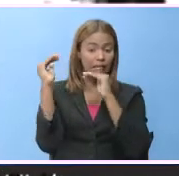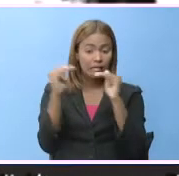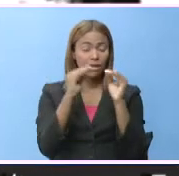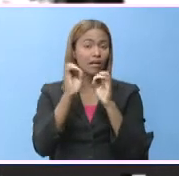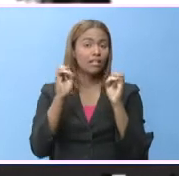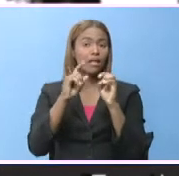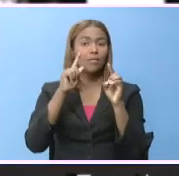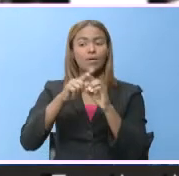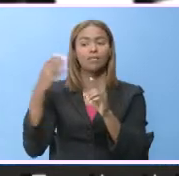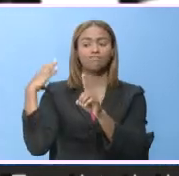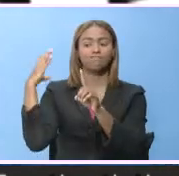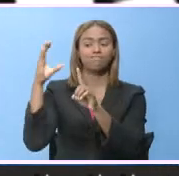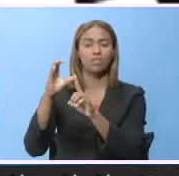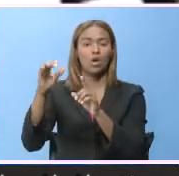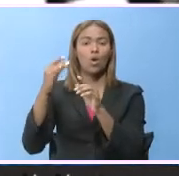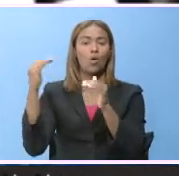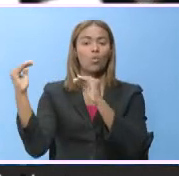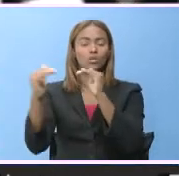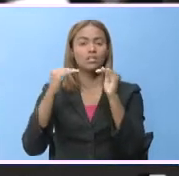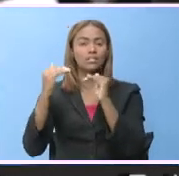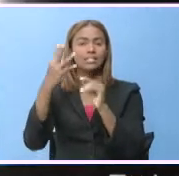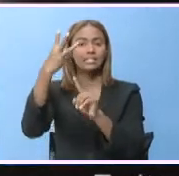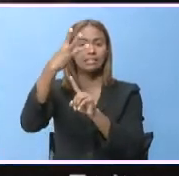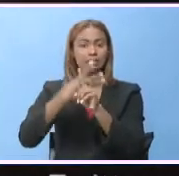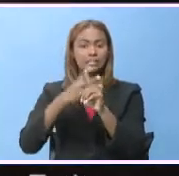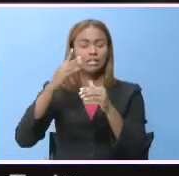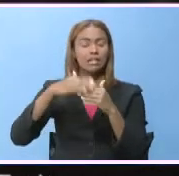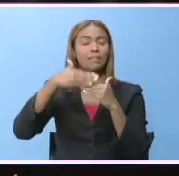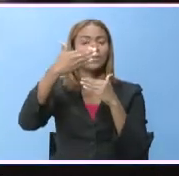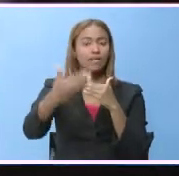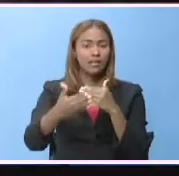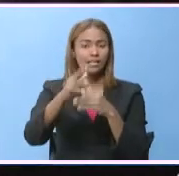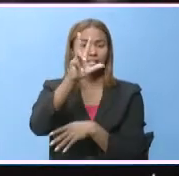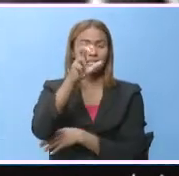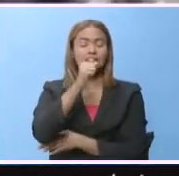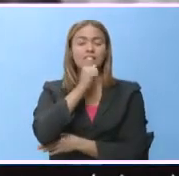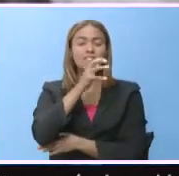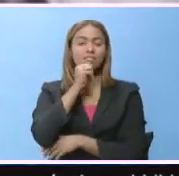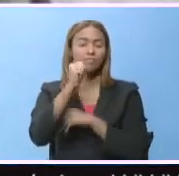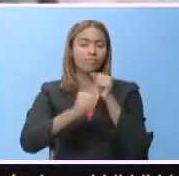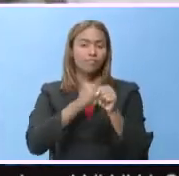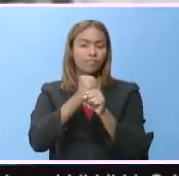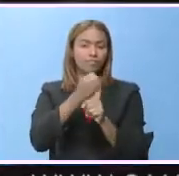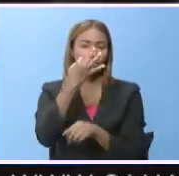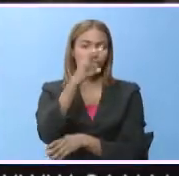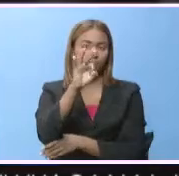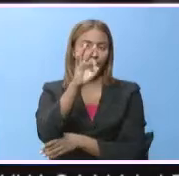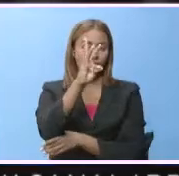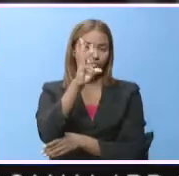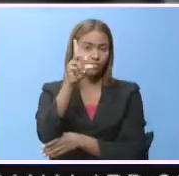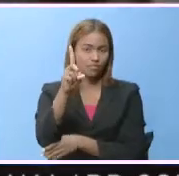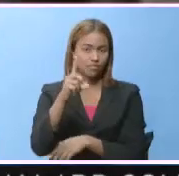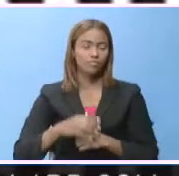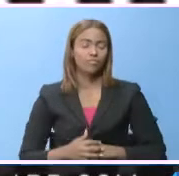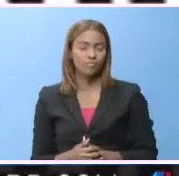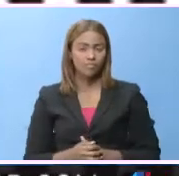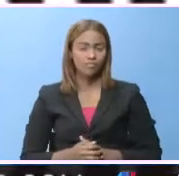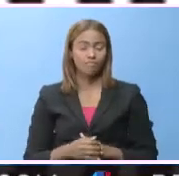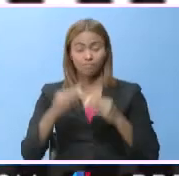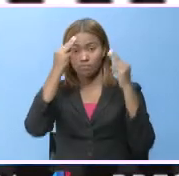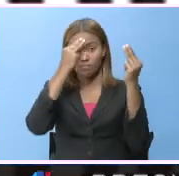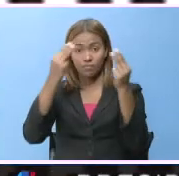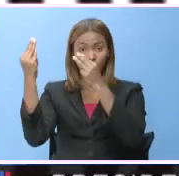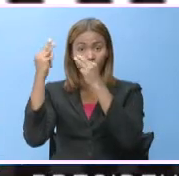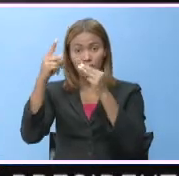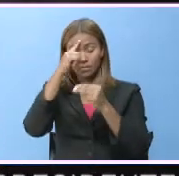caída del dictador, ajusticiado seis meses después, el 30 de mayo de 1961. En